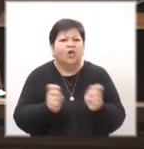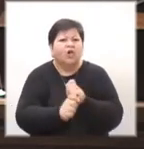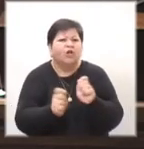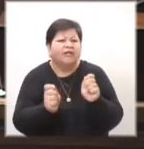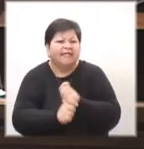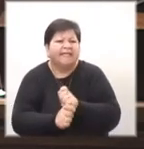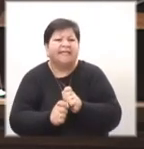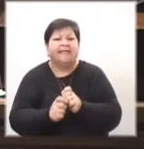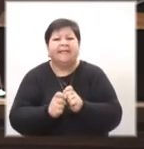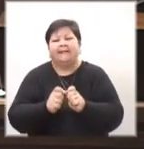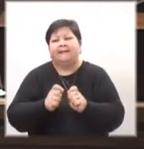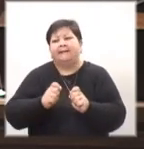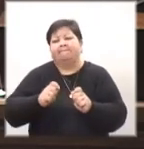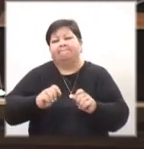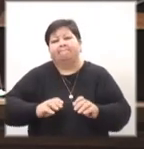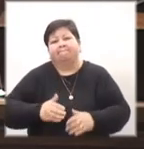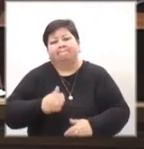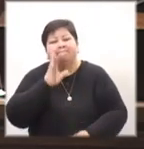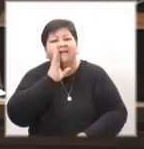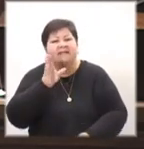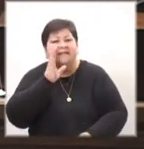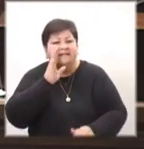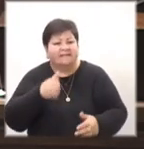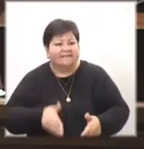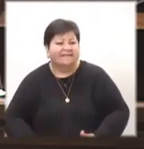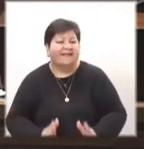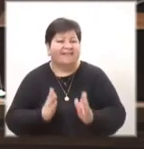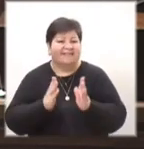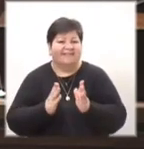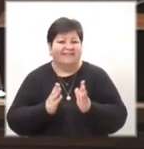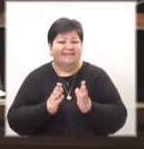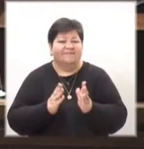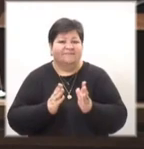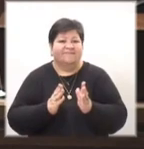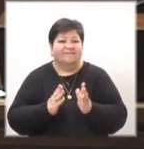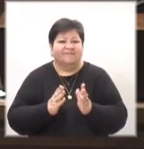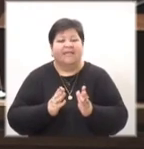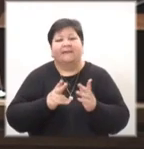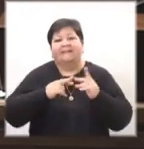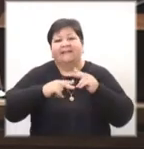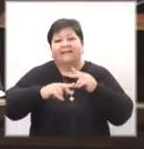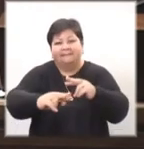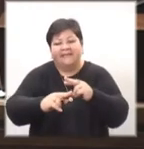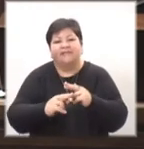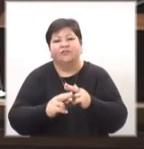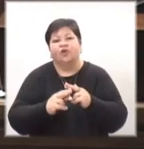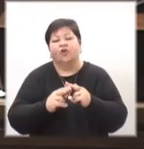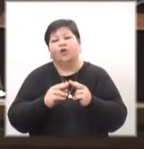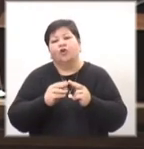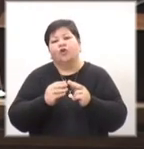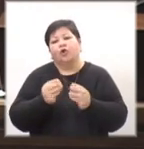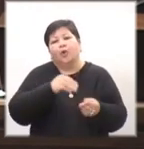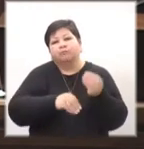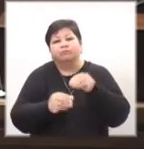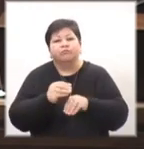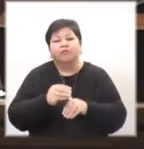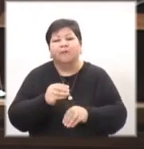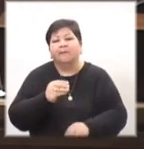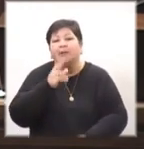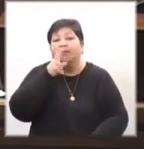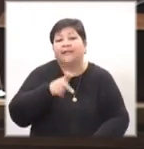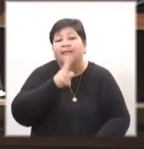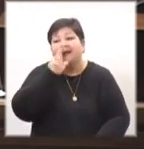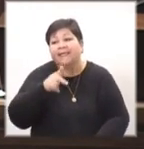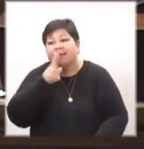por maternidad que ocurre en el mercado laboral. Una de ellas es el mantenimiento del cómputo adicional por hijo, tan criticado